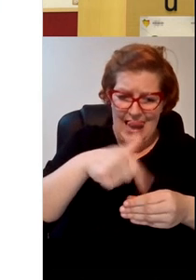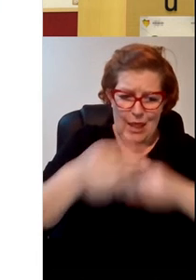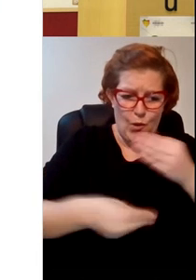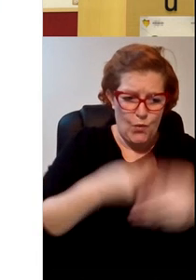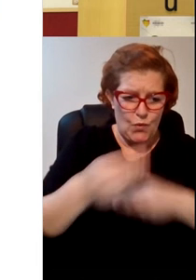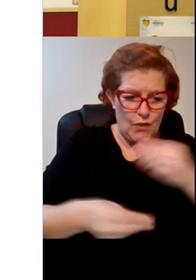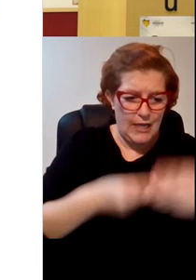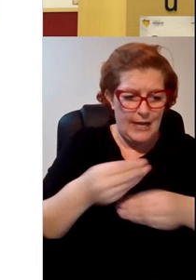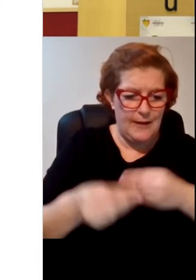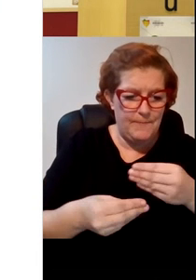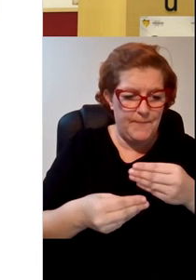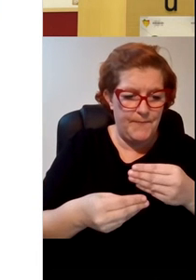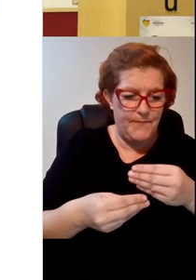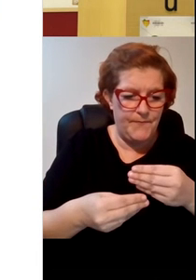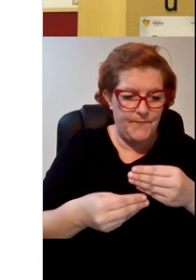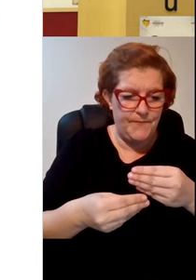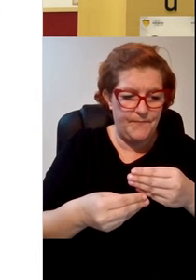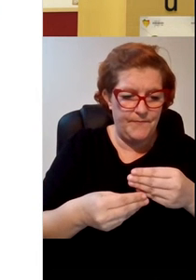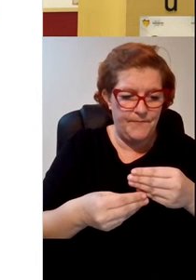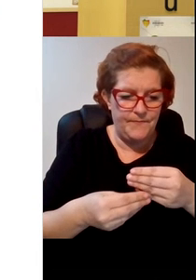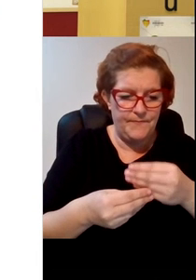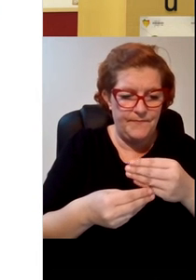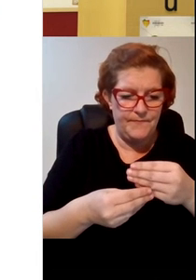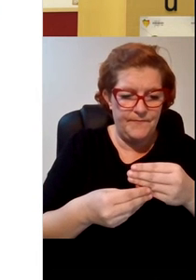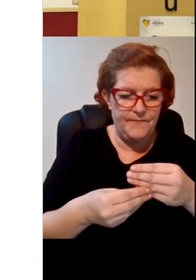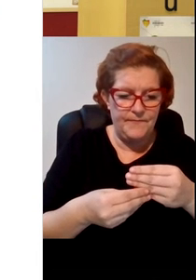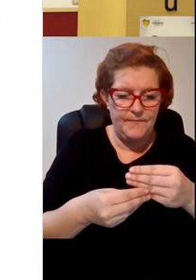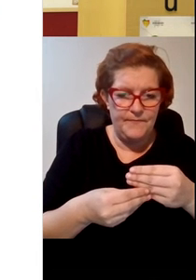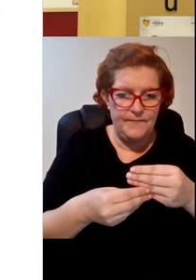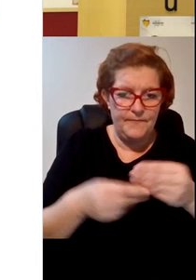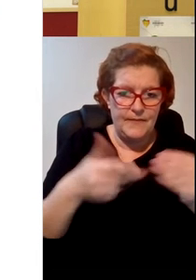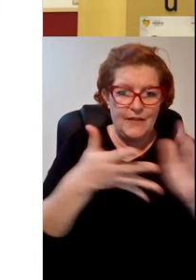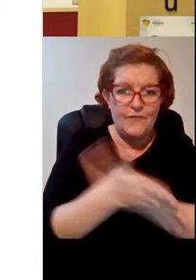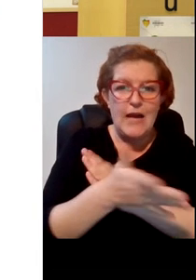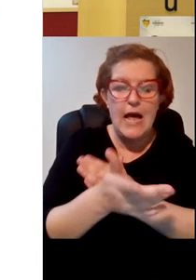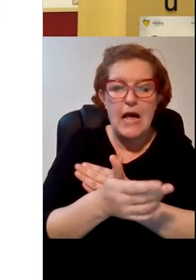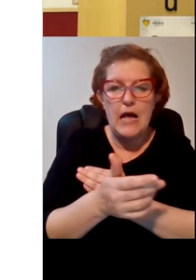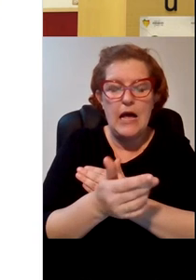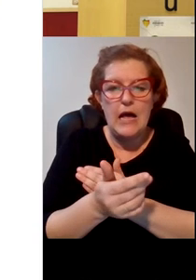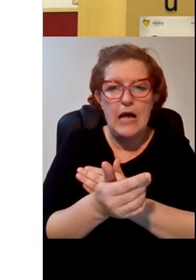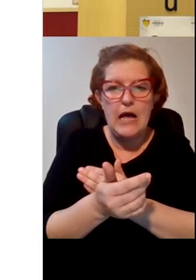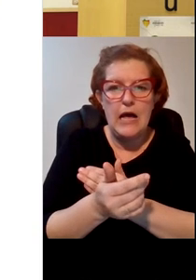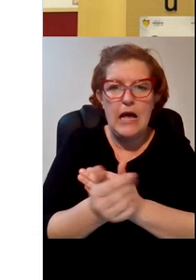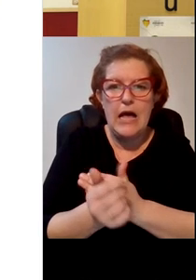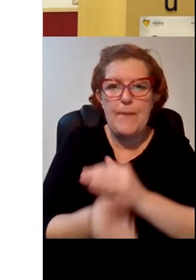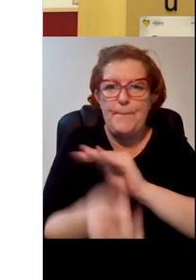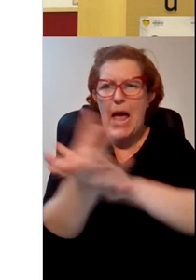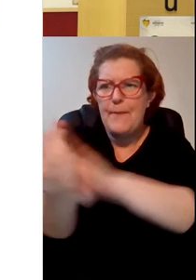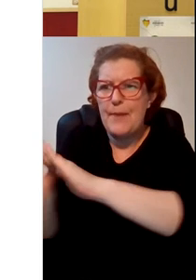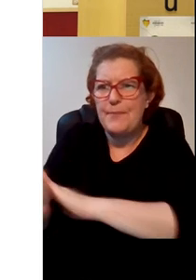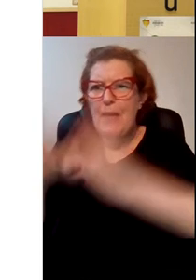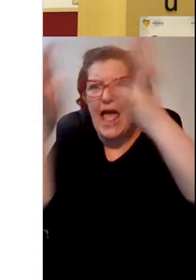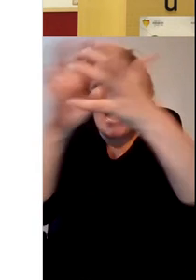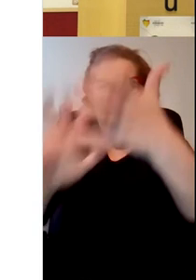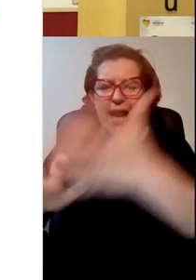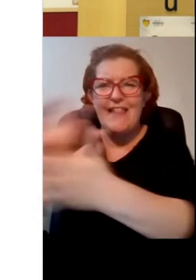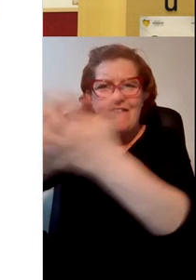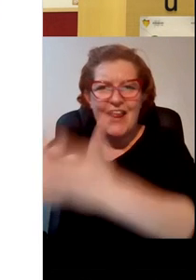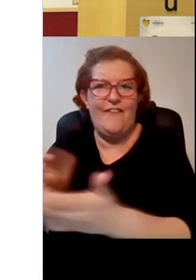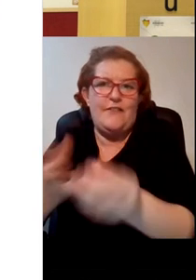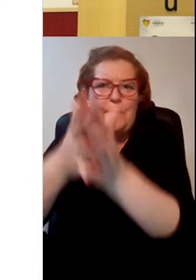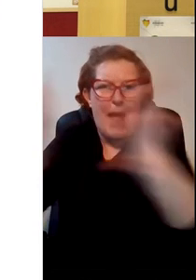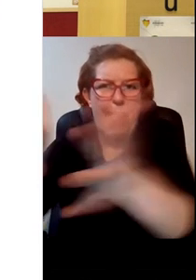que era la clase online se desarrollaban diferentes extensiones narrativas para complementar para contar cosas de la